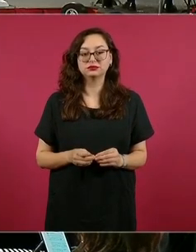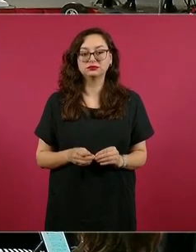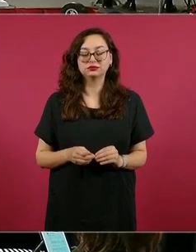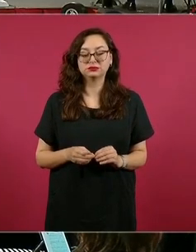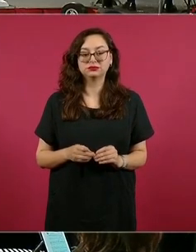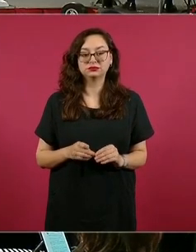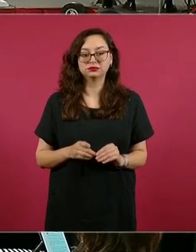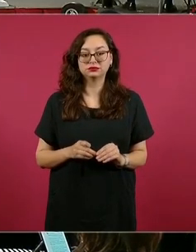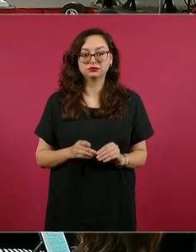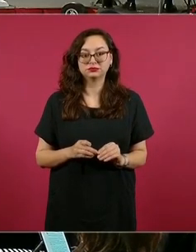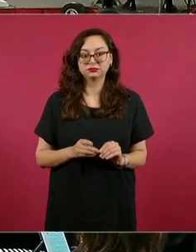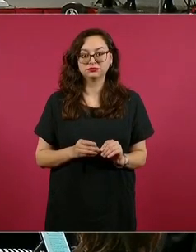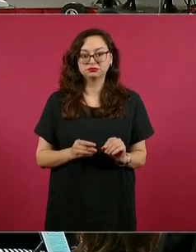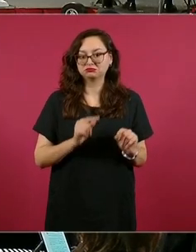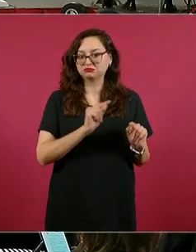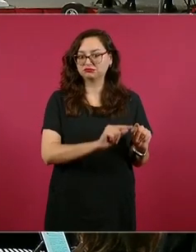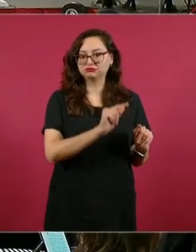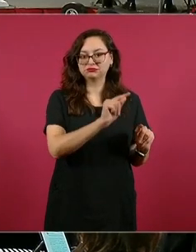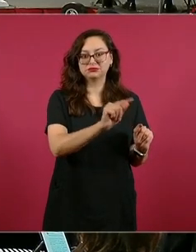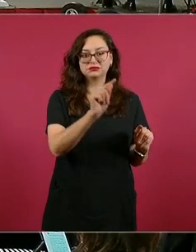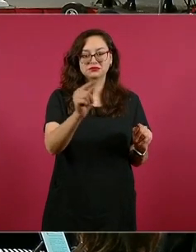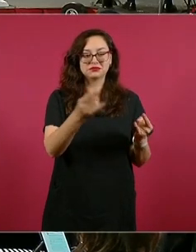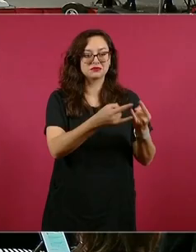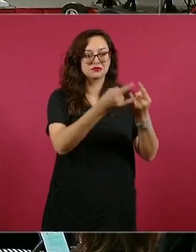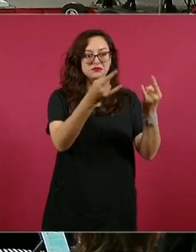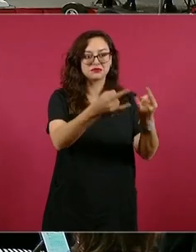y así puedo hablar de otros más que